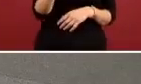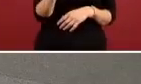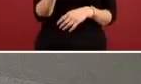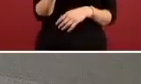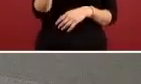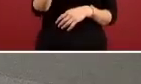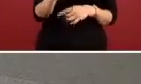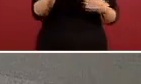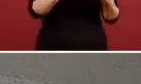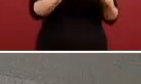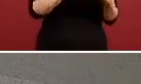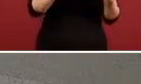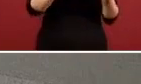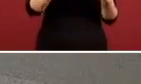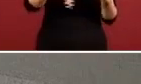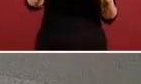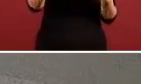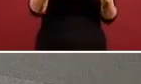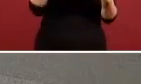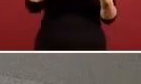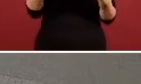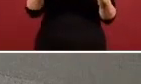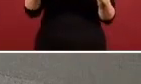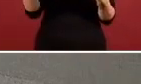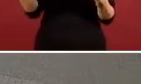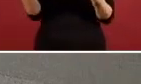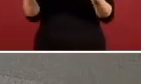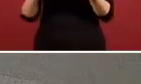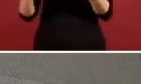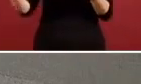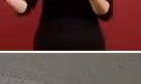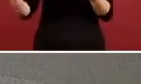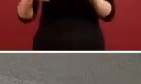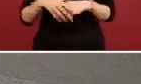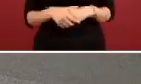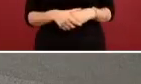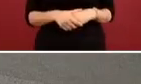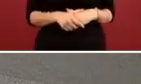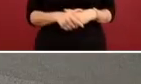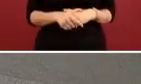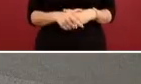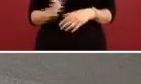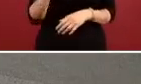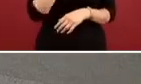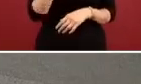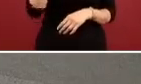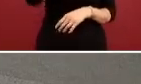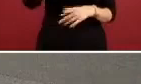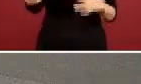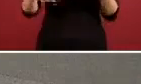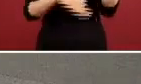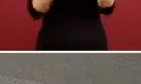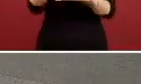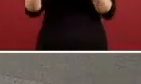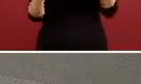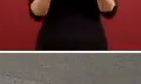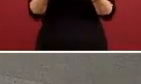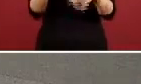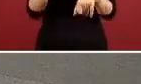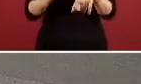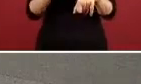la jornada después usted y a ver si nos da tiempo de alguien más usted gracias muy buenas noches a todos doctor